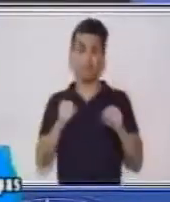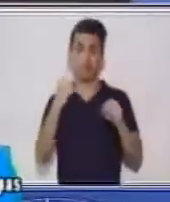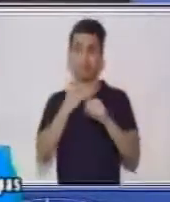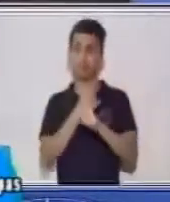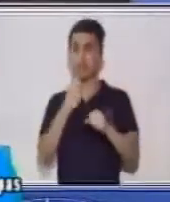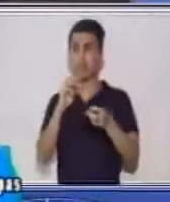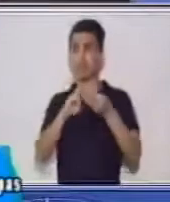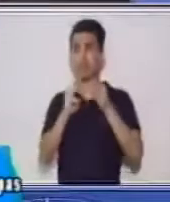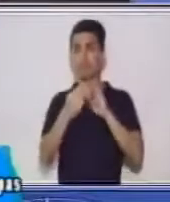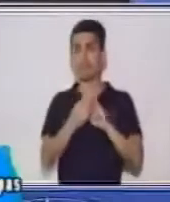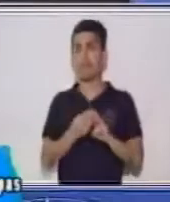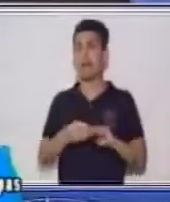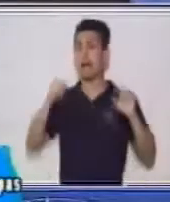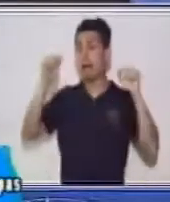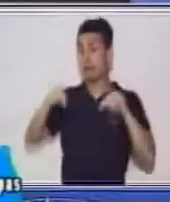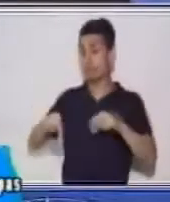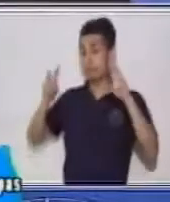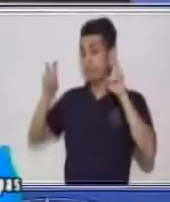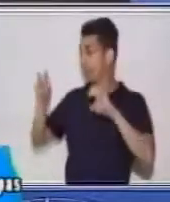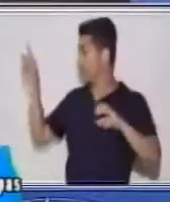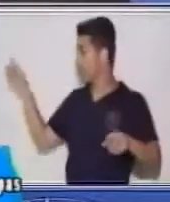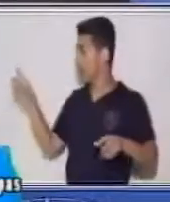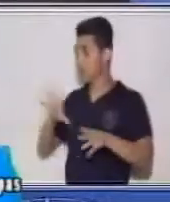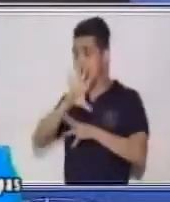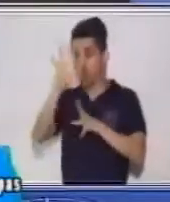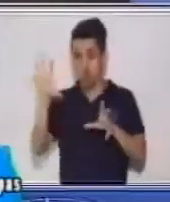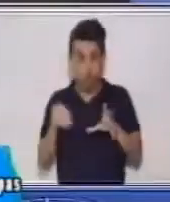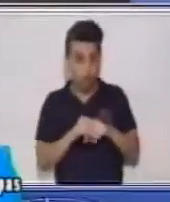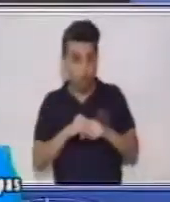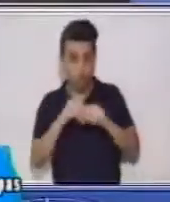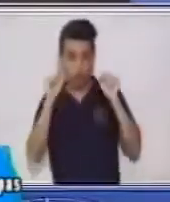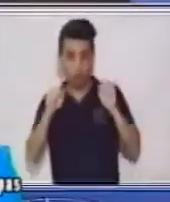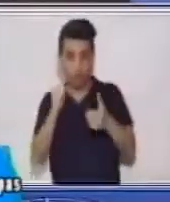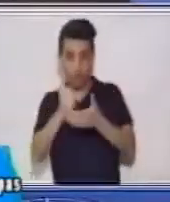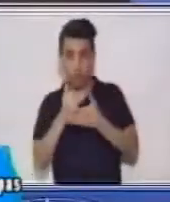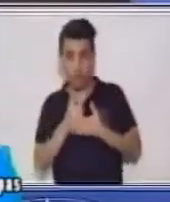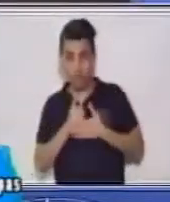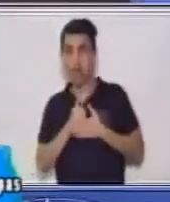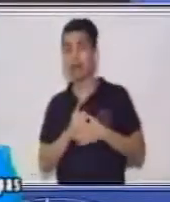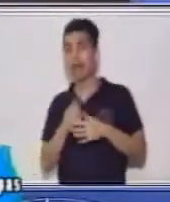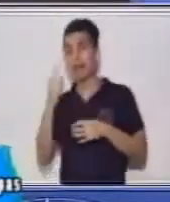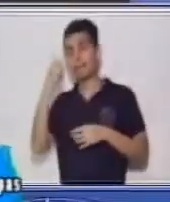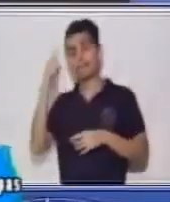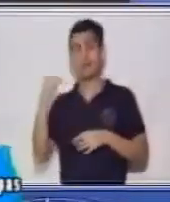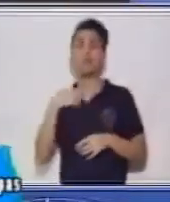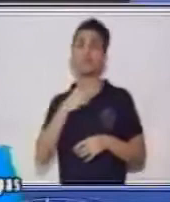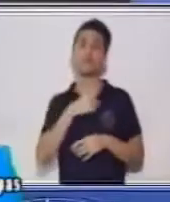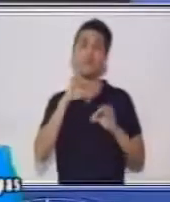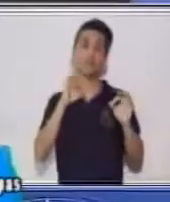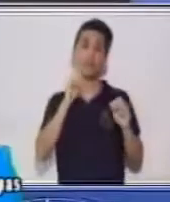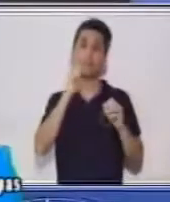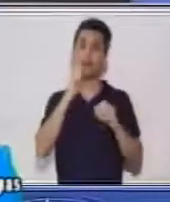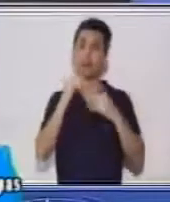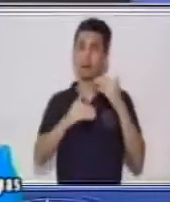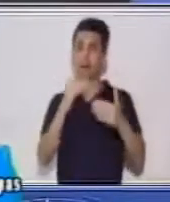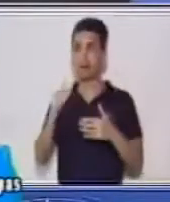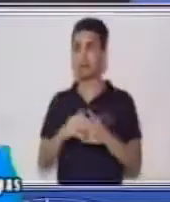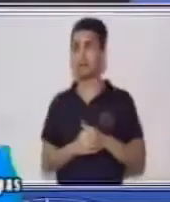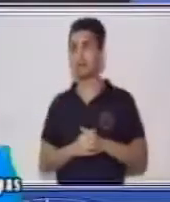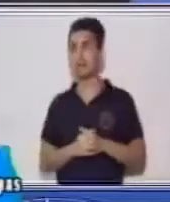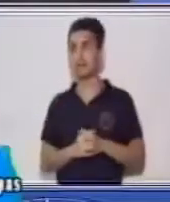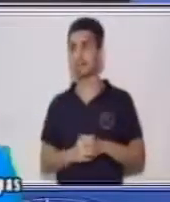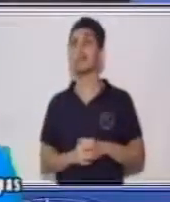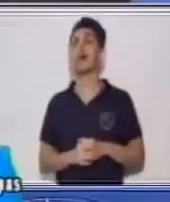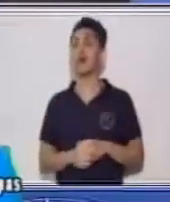Significa que este tema nos puede ayudar con todas las áreas que nosotros tenemos que mejorar. Así que